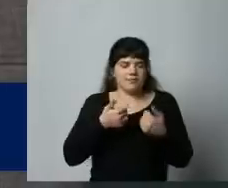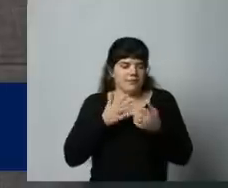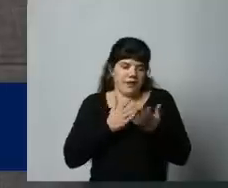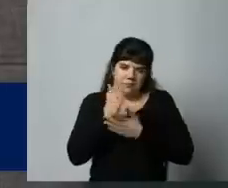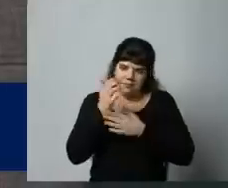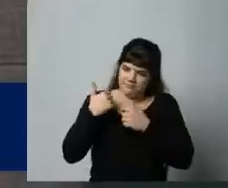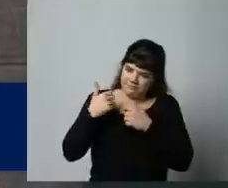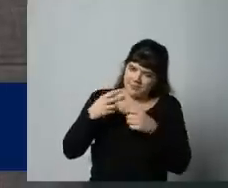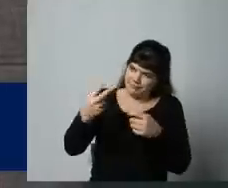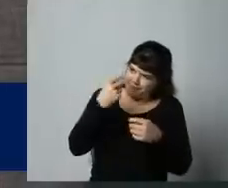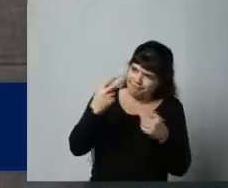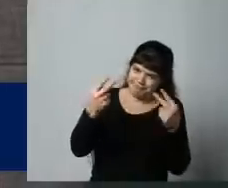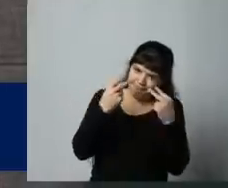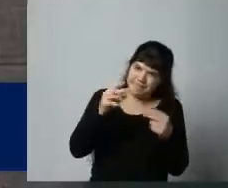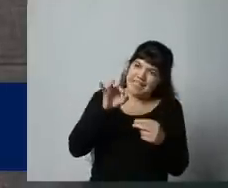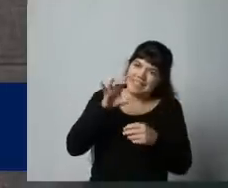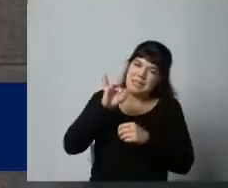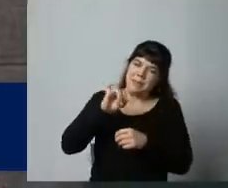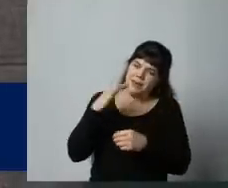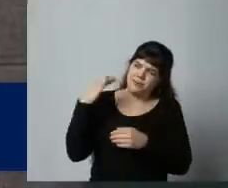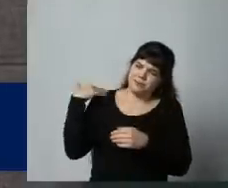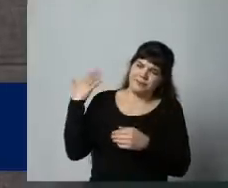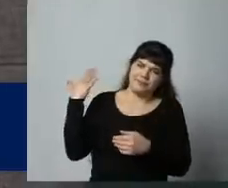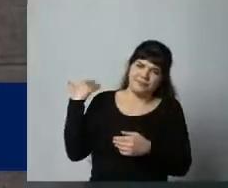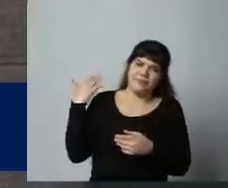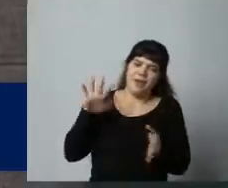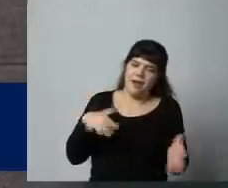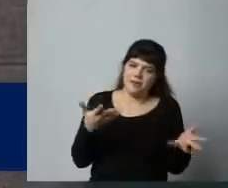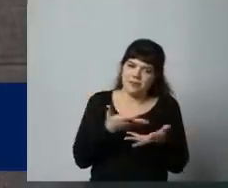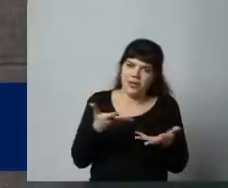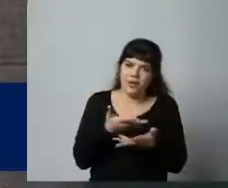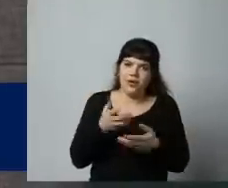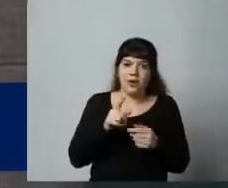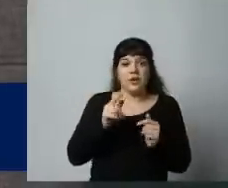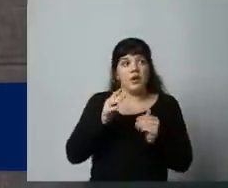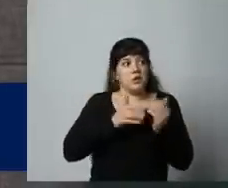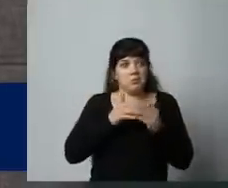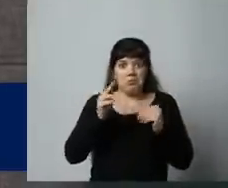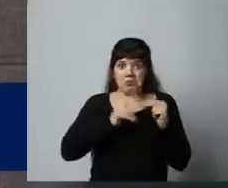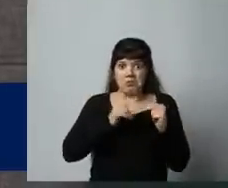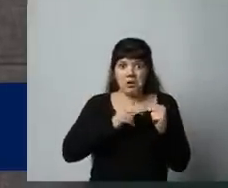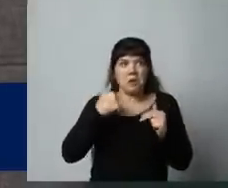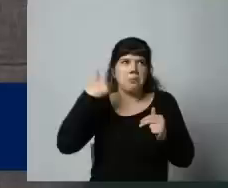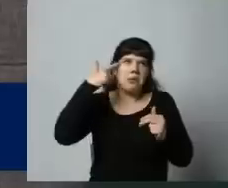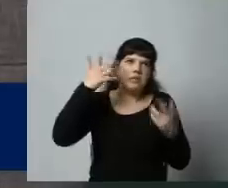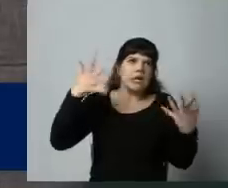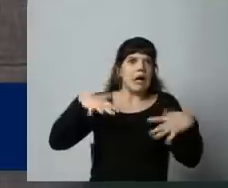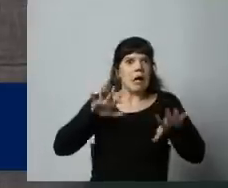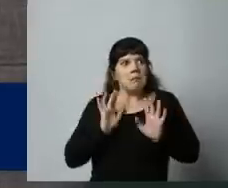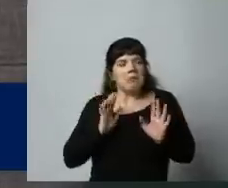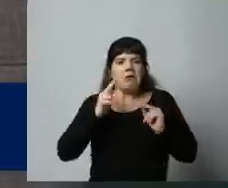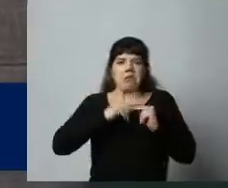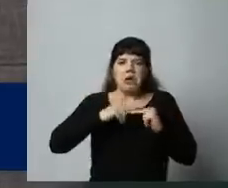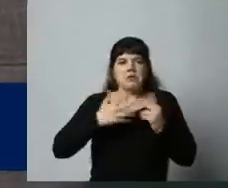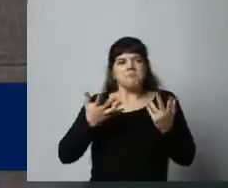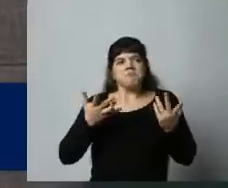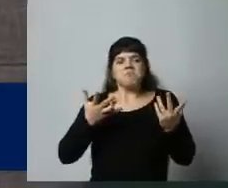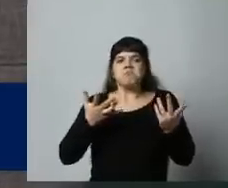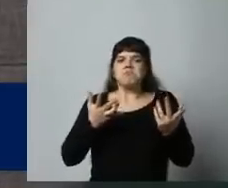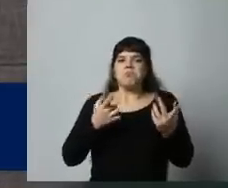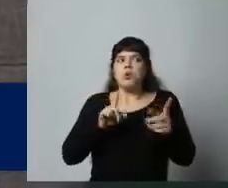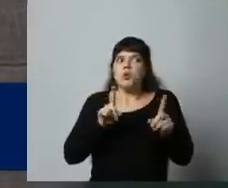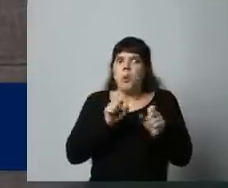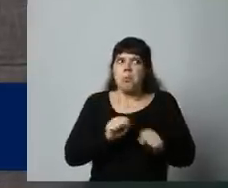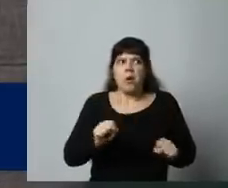15 de mayo esta propuesta por streaming que pese a ser por streaming cuando todo el mundo pensaba que una propuesta por streaming no podía tener